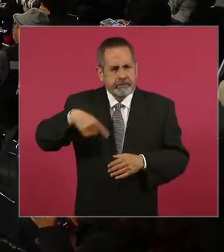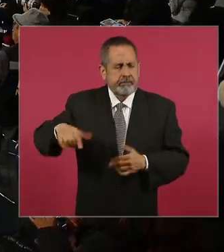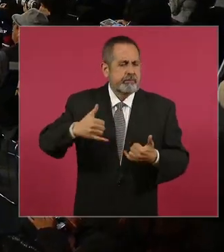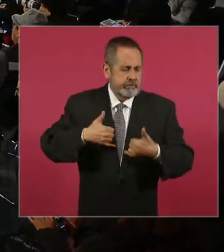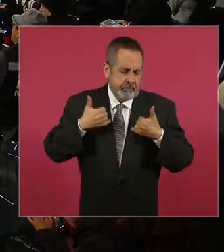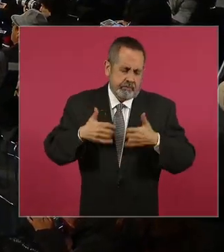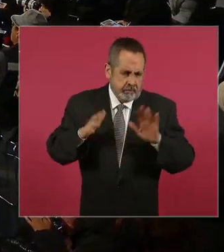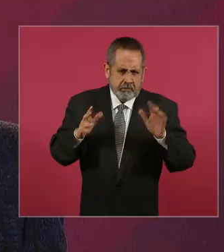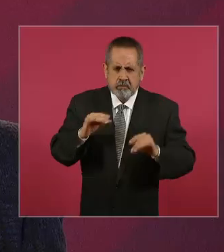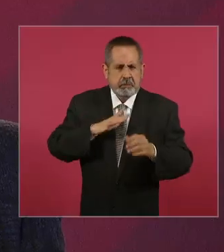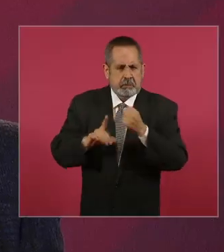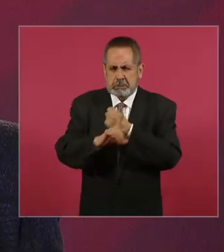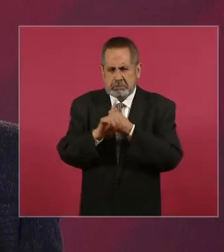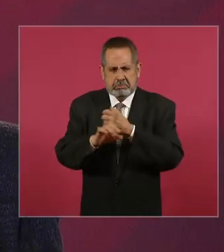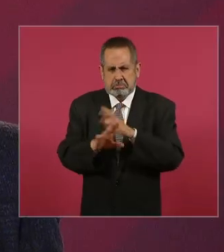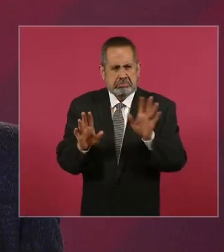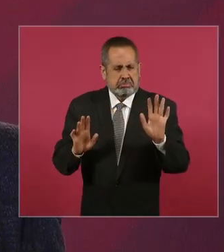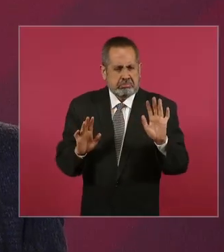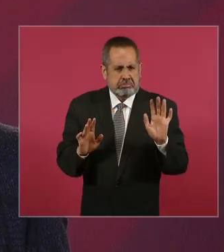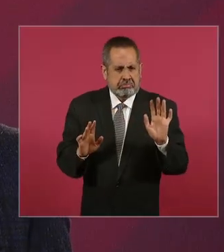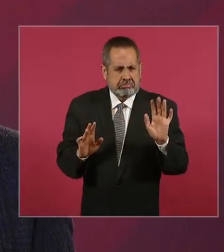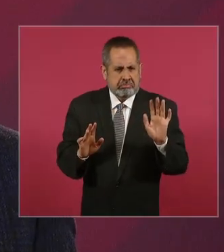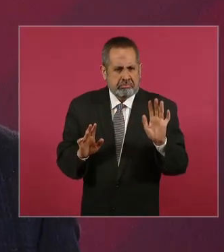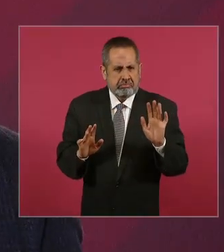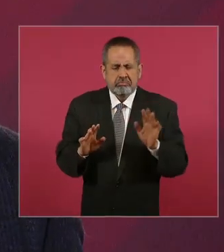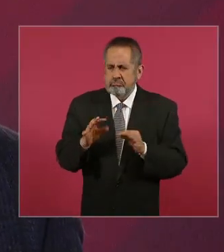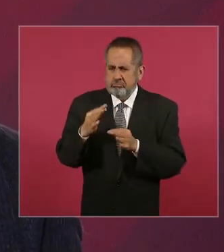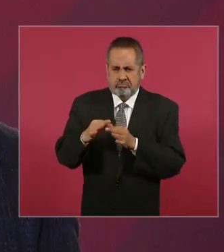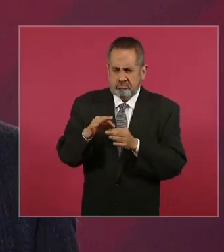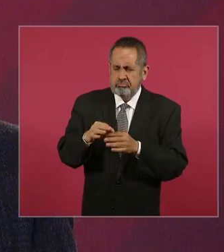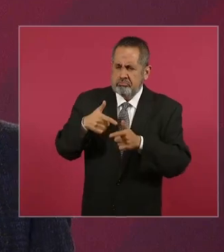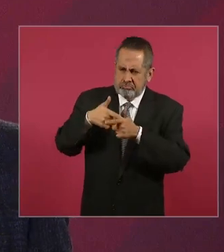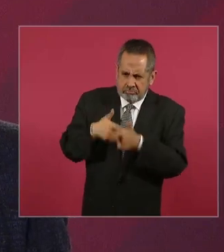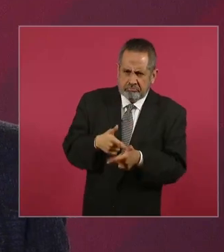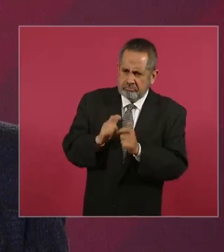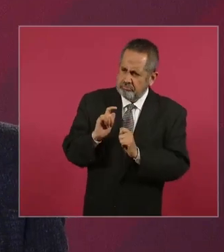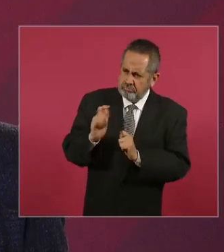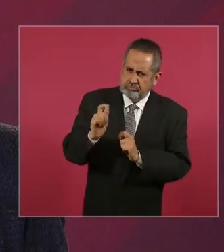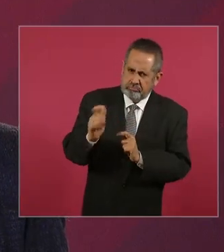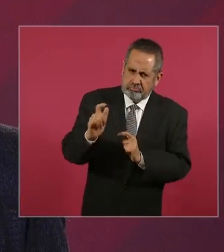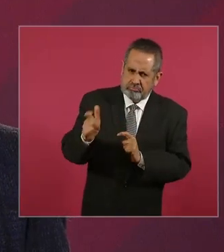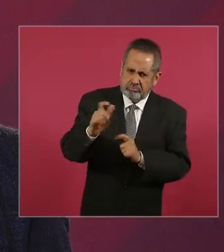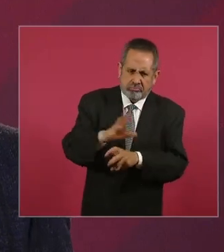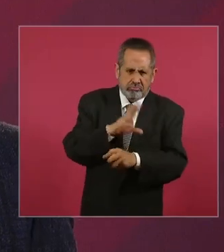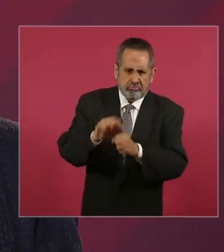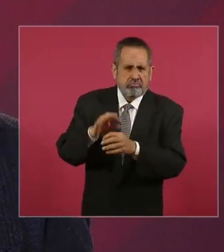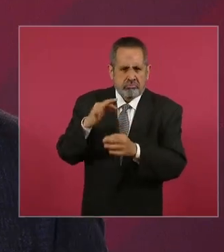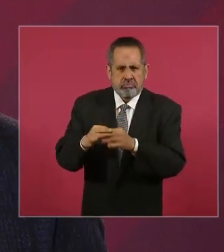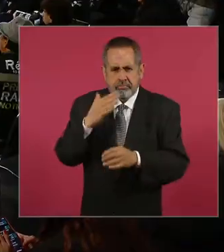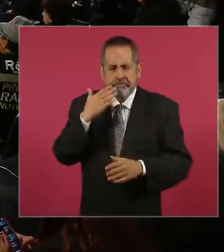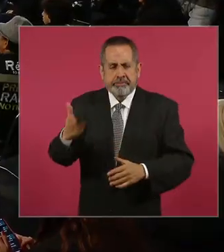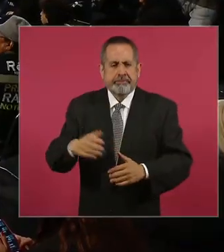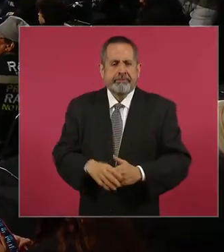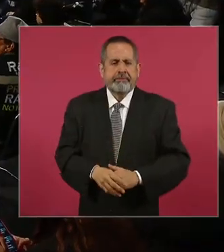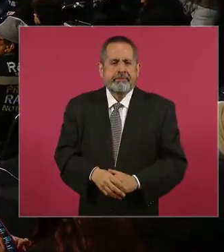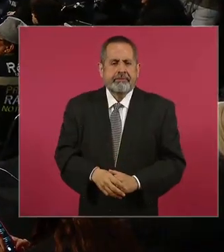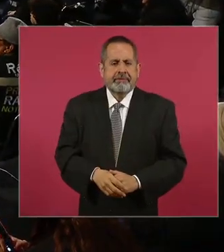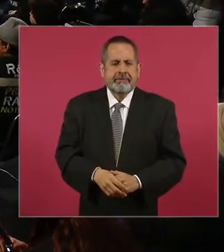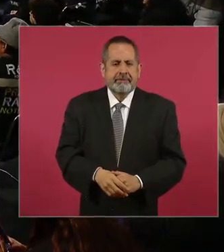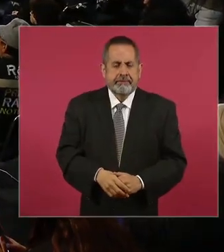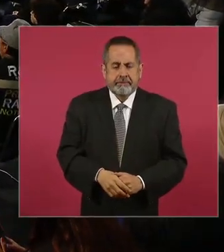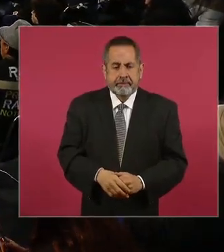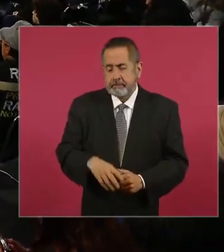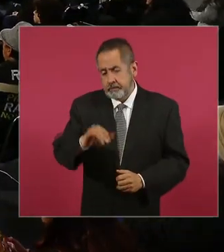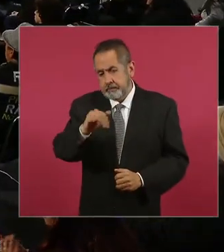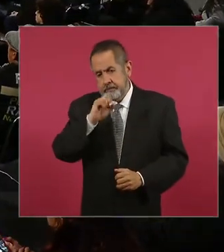que pues no hay, digamos, sino la continuidad y cobertura de todos sus pagos con regularidad. Perfecto, gracias. Así es,